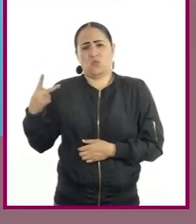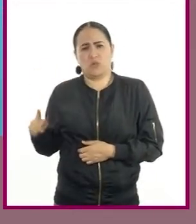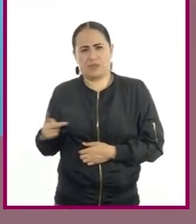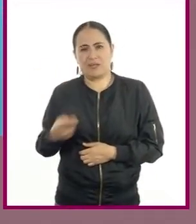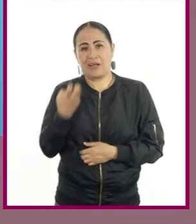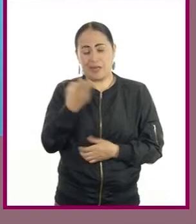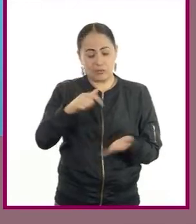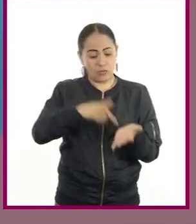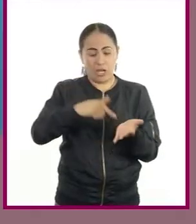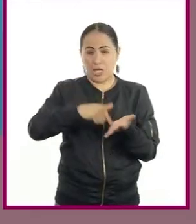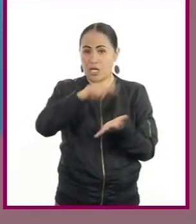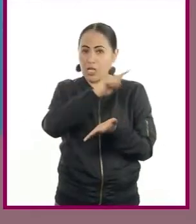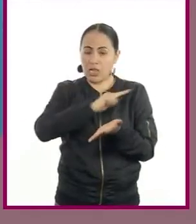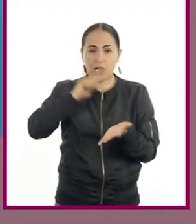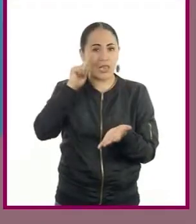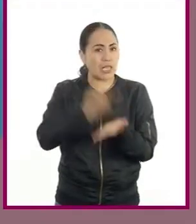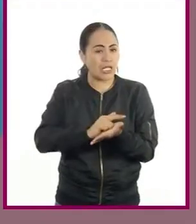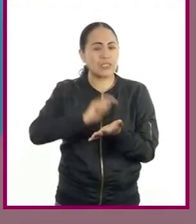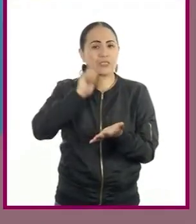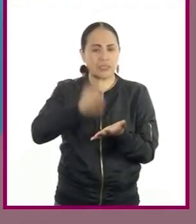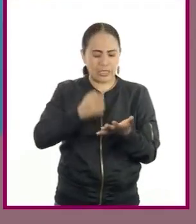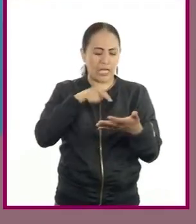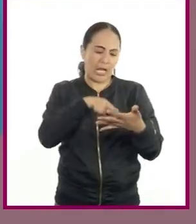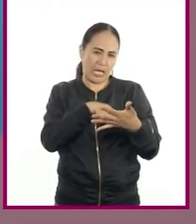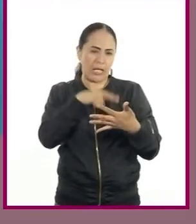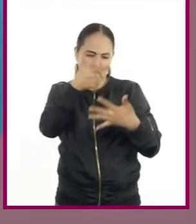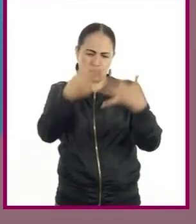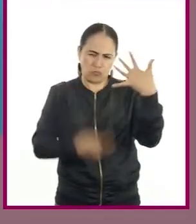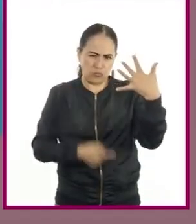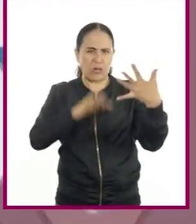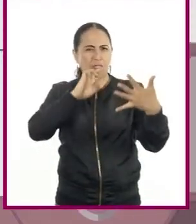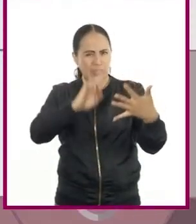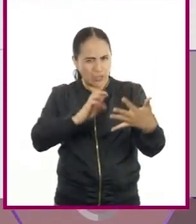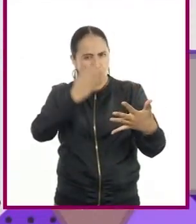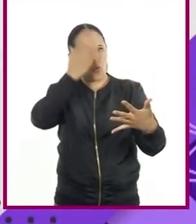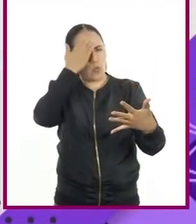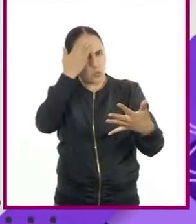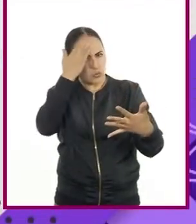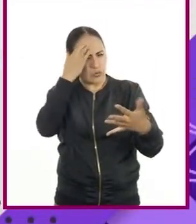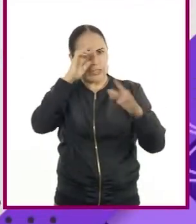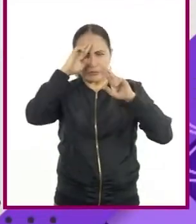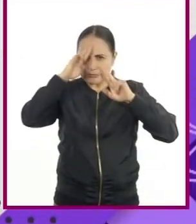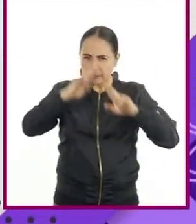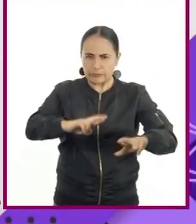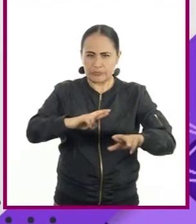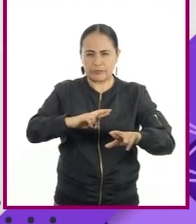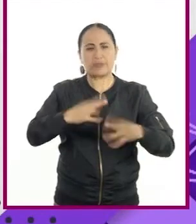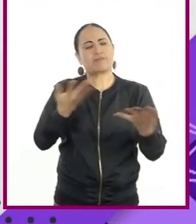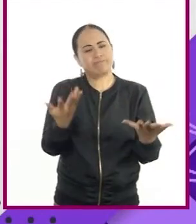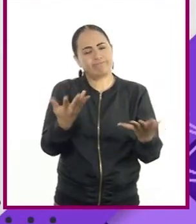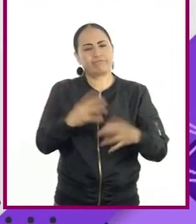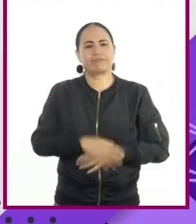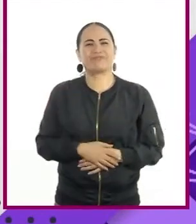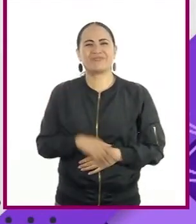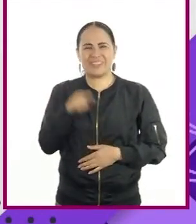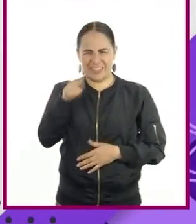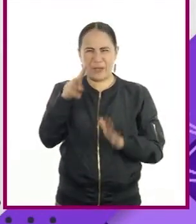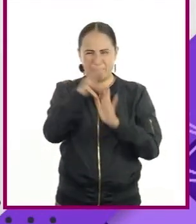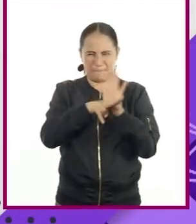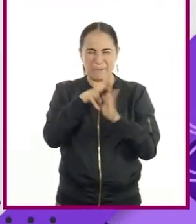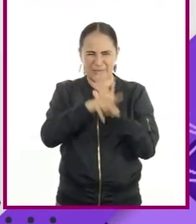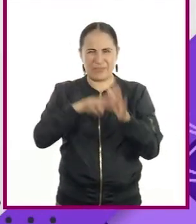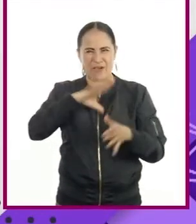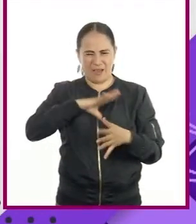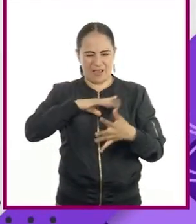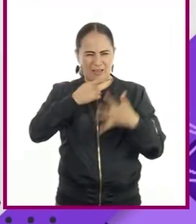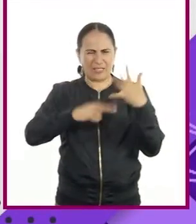la legalidad significa reconocer las leyes y respetarlas. En el video se nos dan pistas para comprender